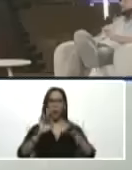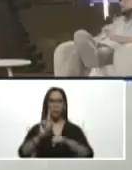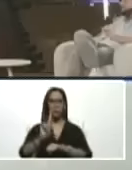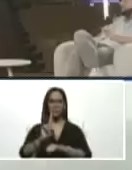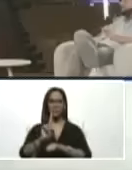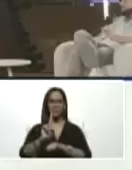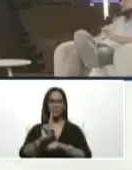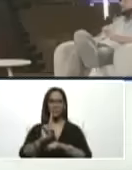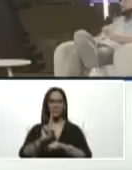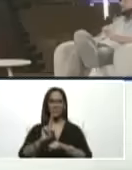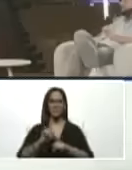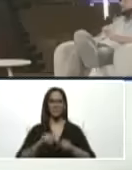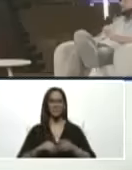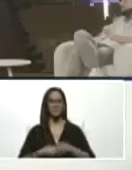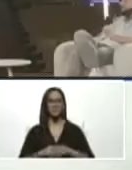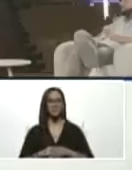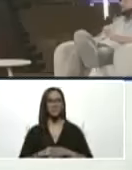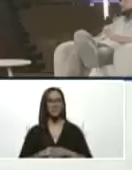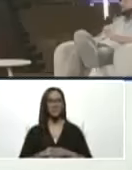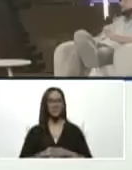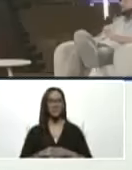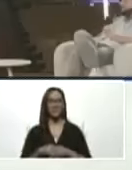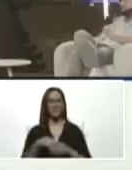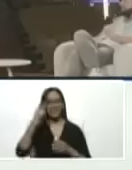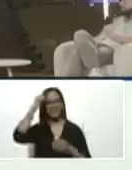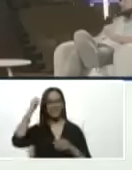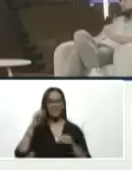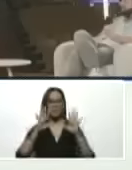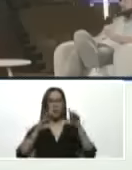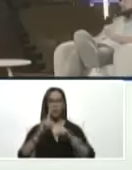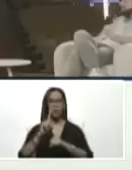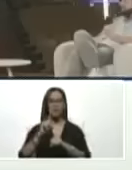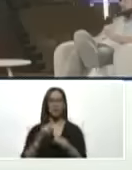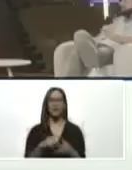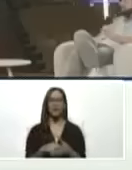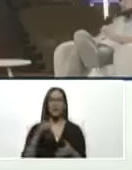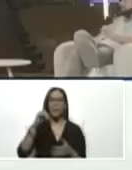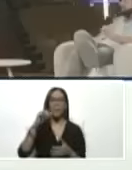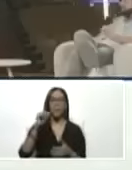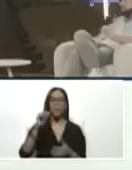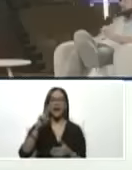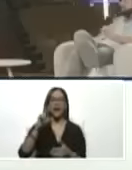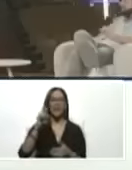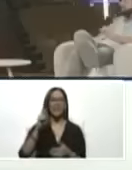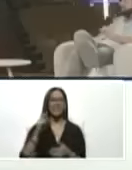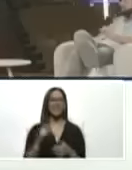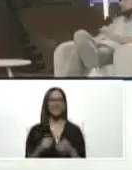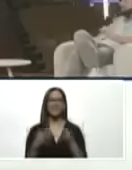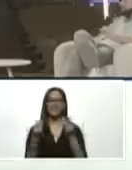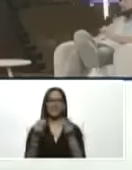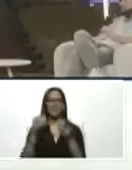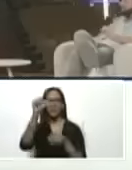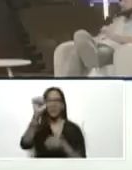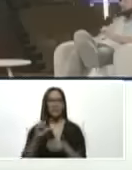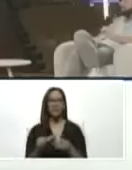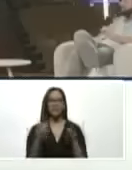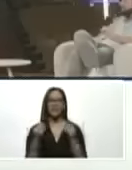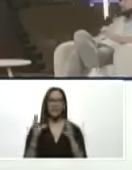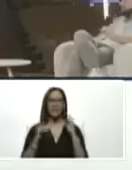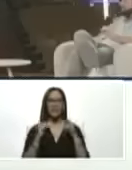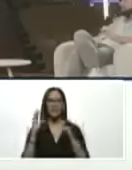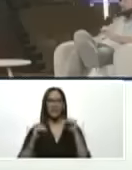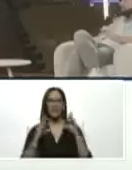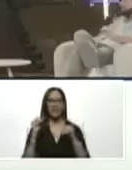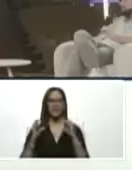gallo. La tesis 11, Carlos Marx, cansado de tanto diagnóstico, tanta habladera.